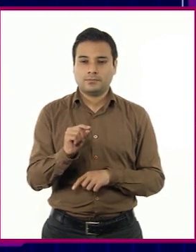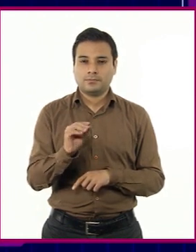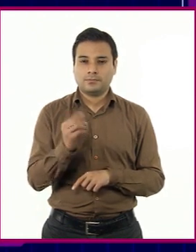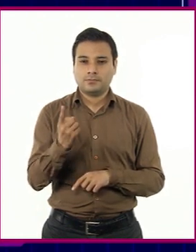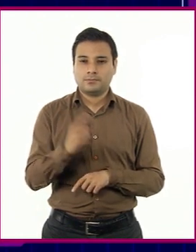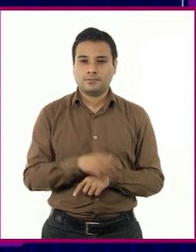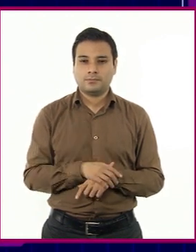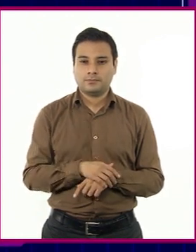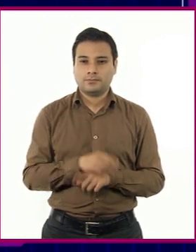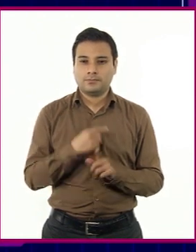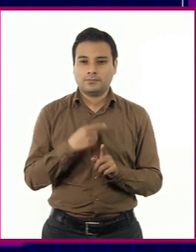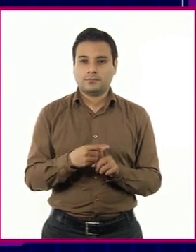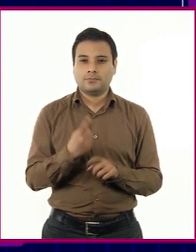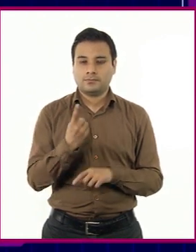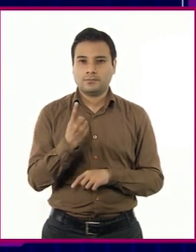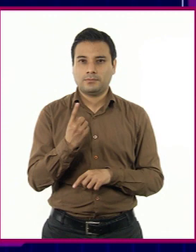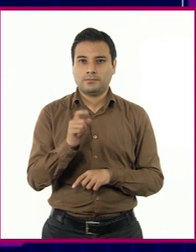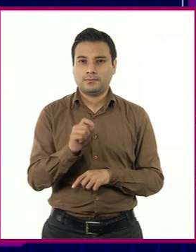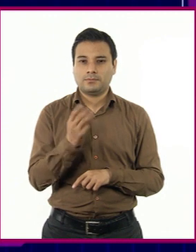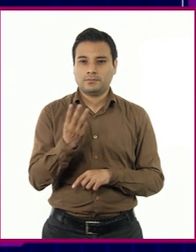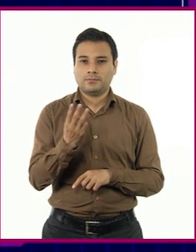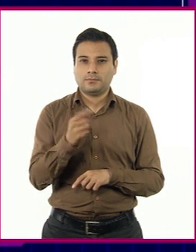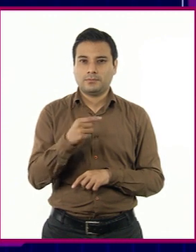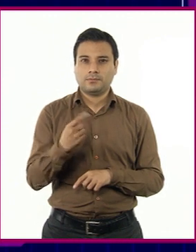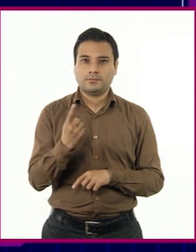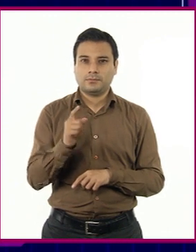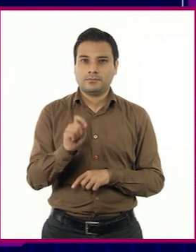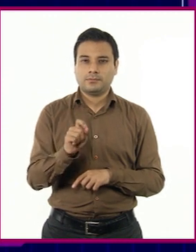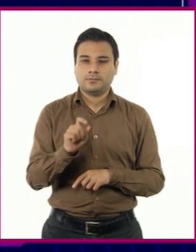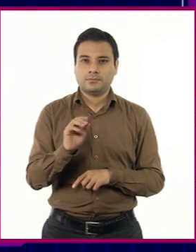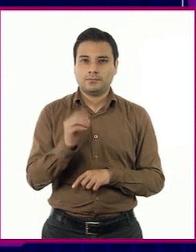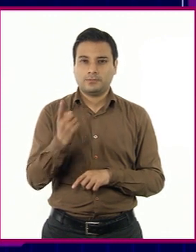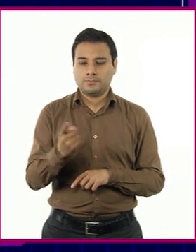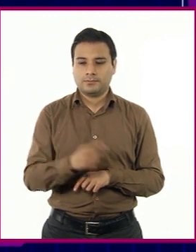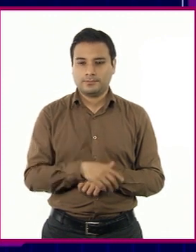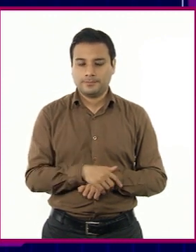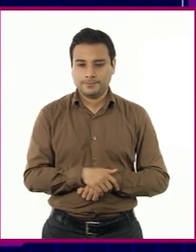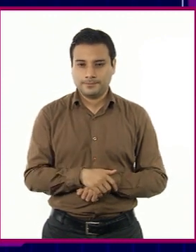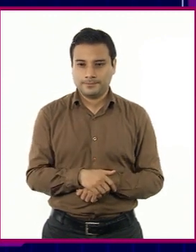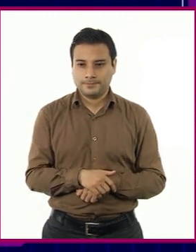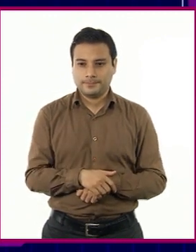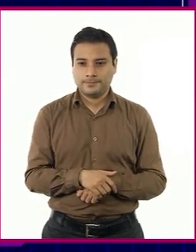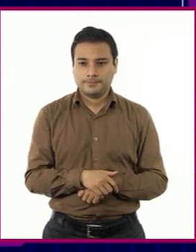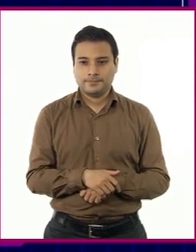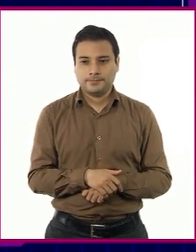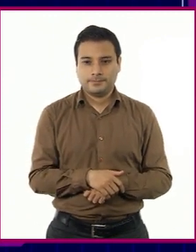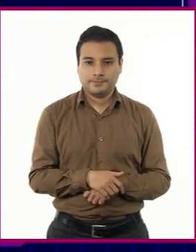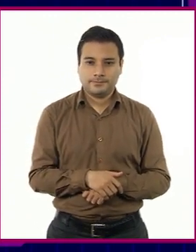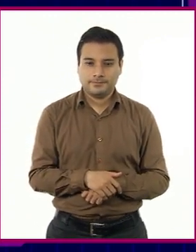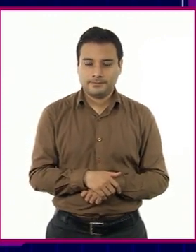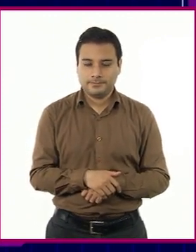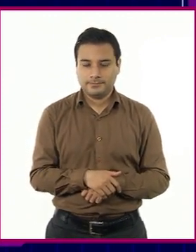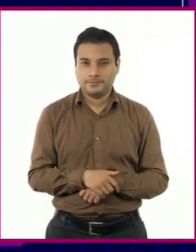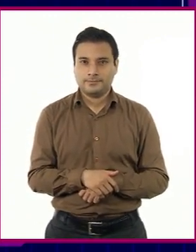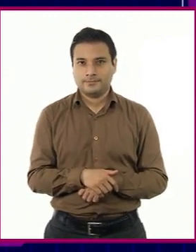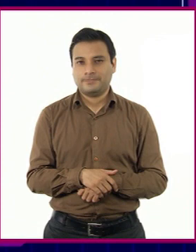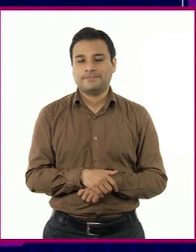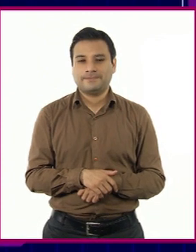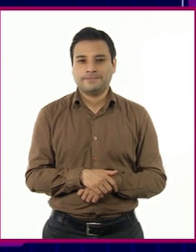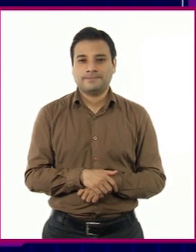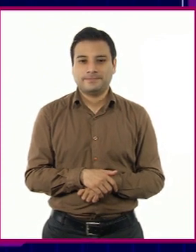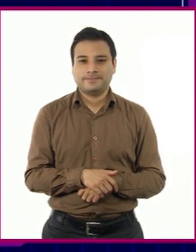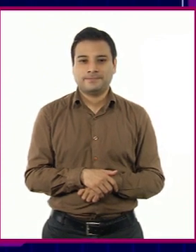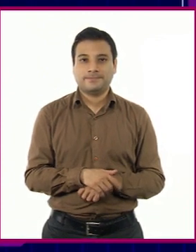1.4 menos 1.91 más el valor absoluto de 1.3 menos